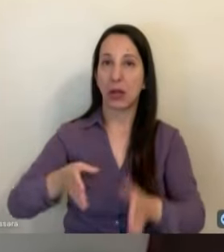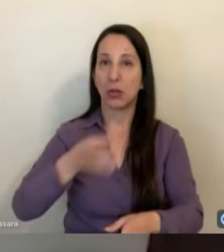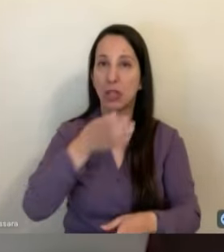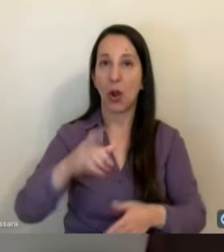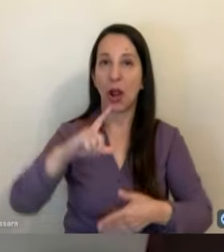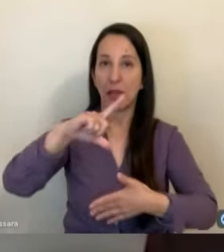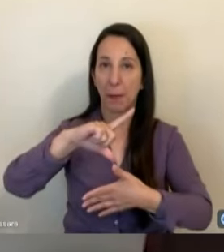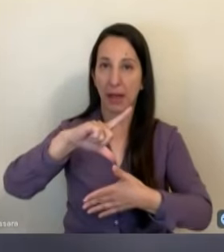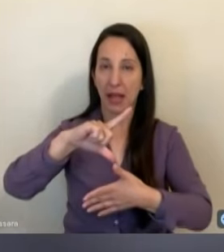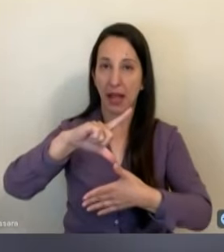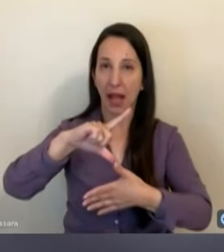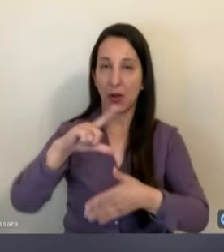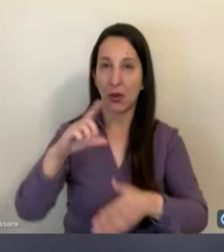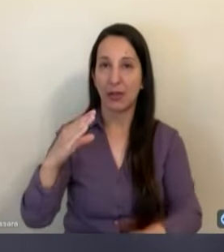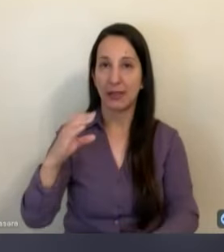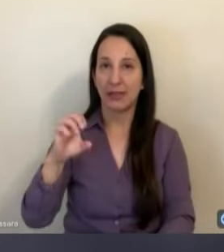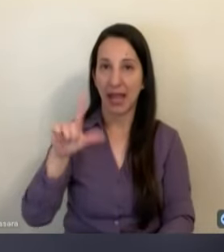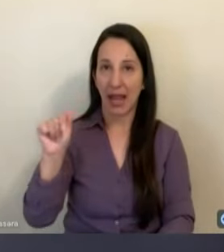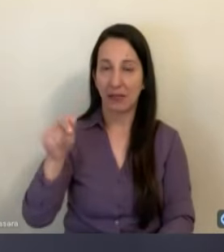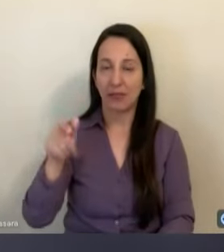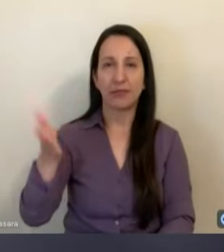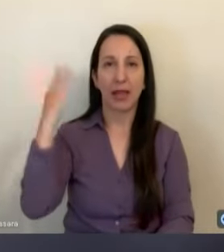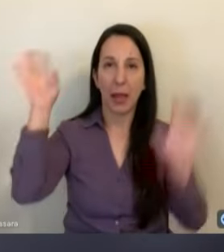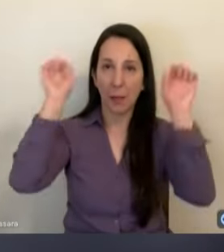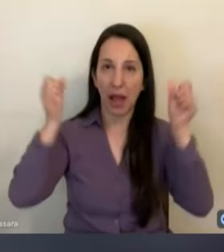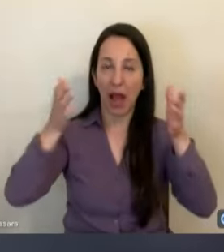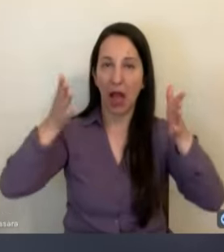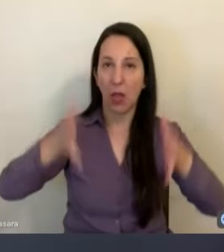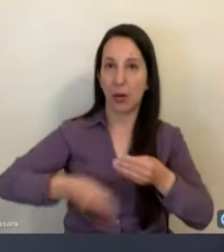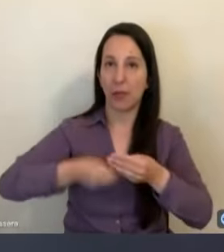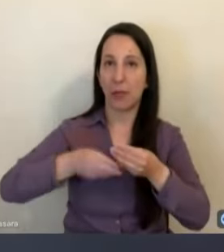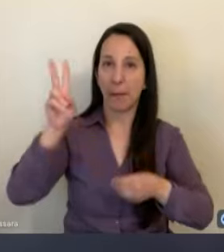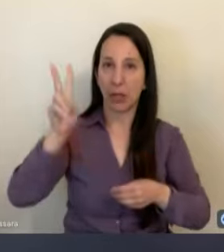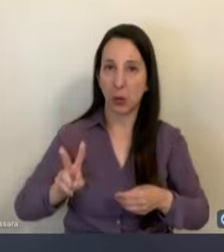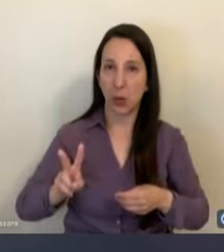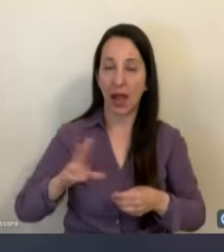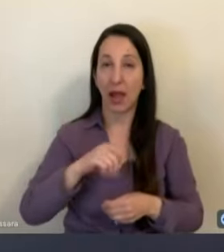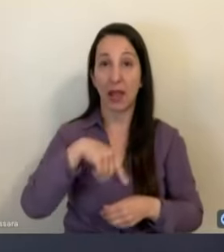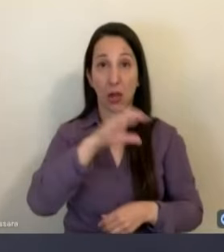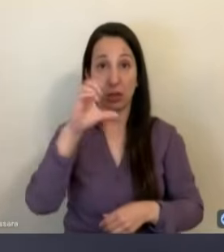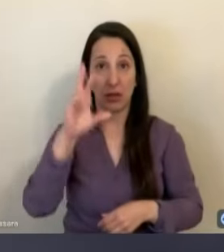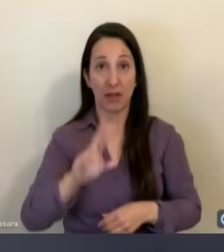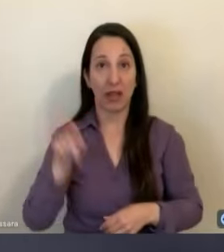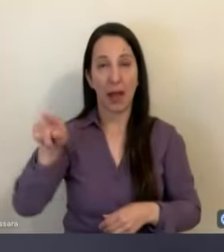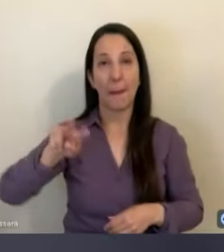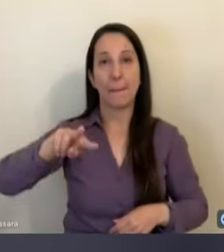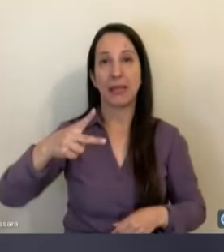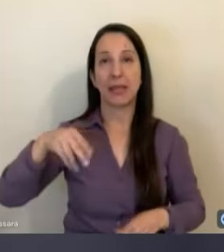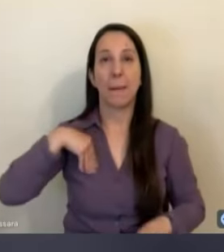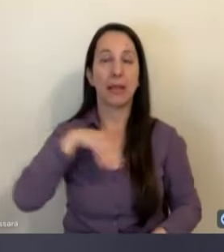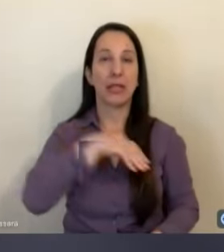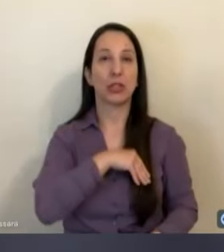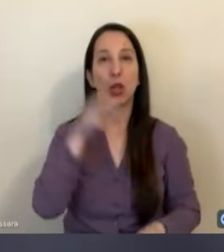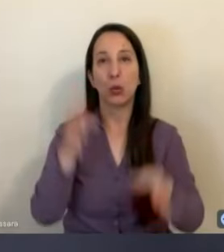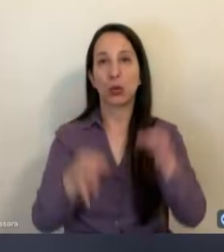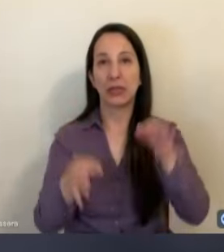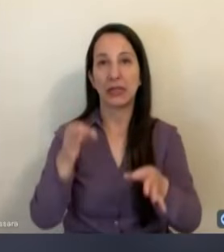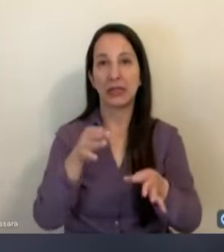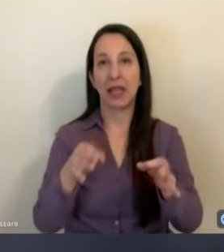del CELA. Fue embajador extraordinario en Venezuela y en Costa Rica fue viceministro de Justicia y Gracia en